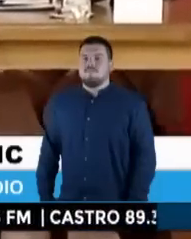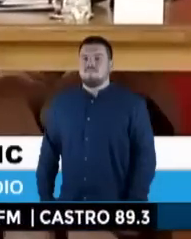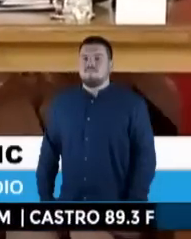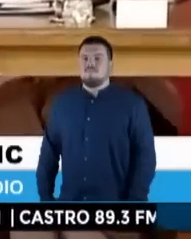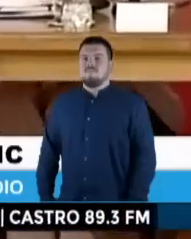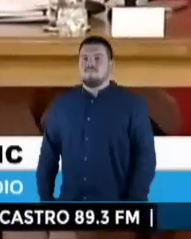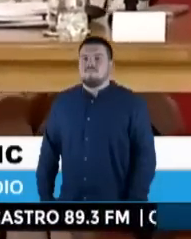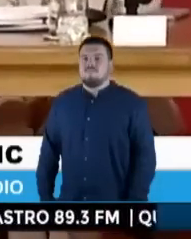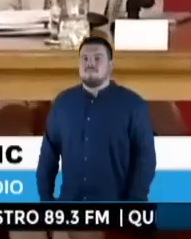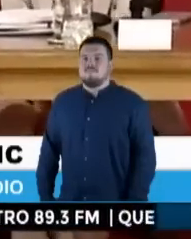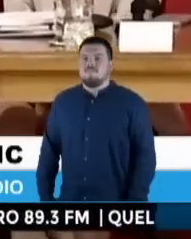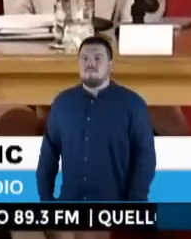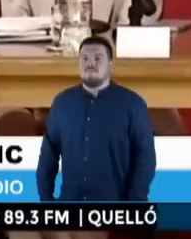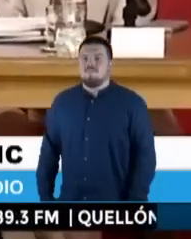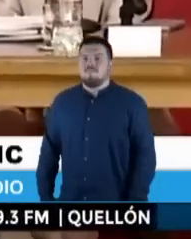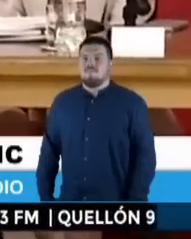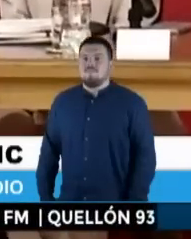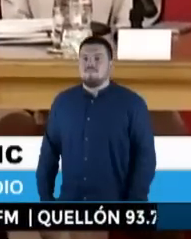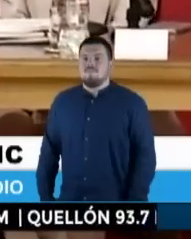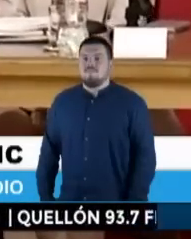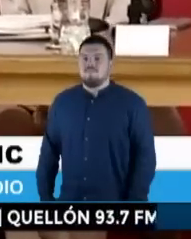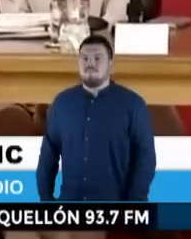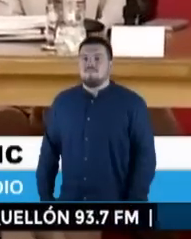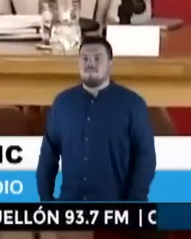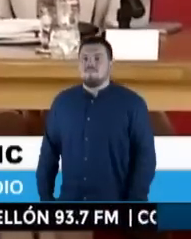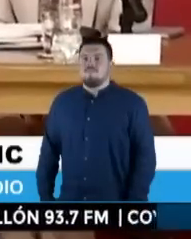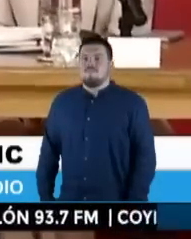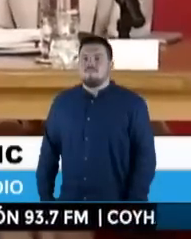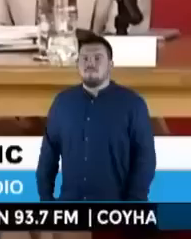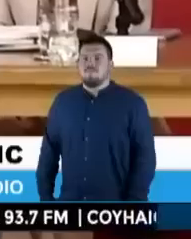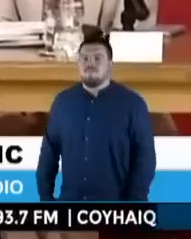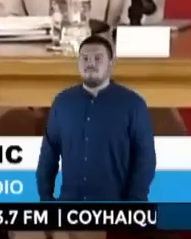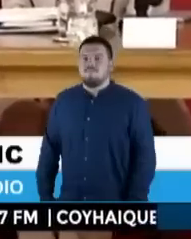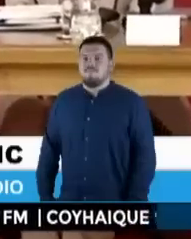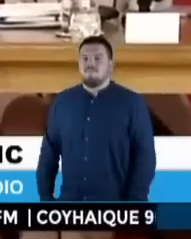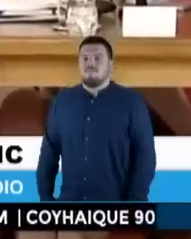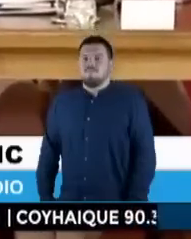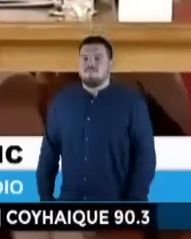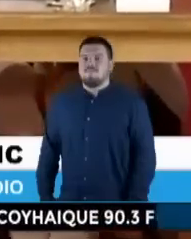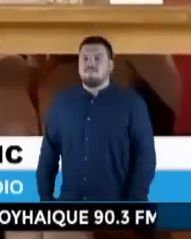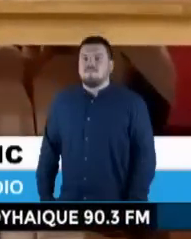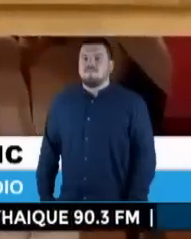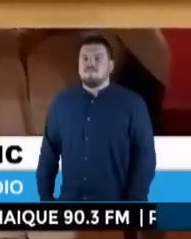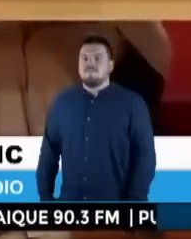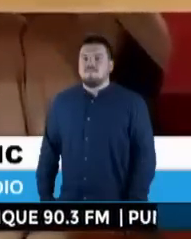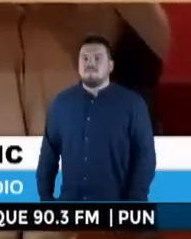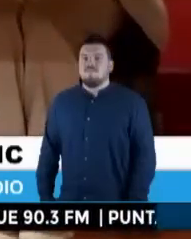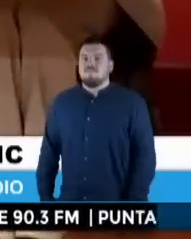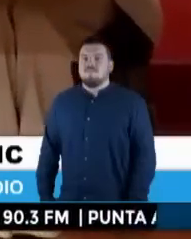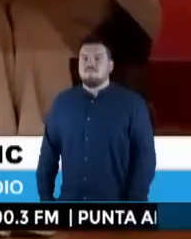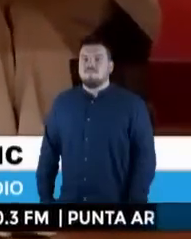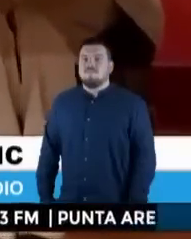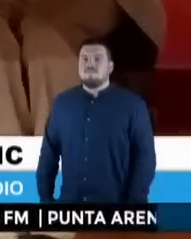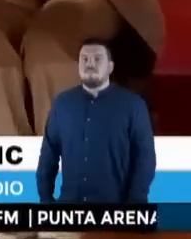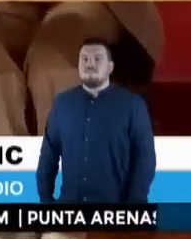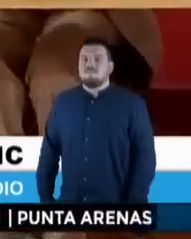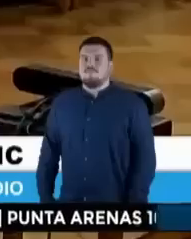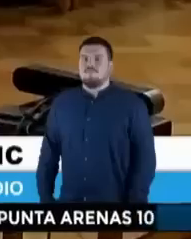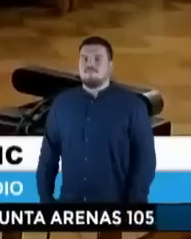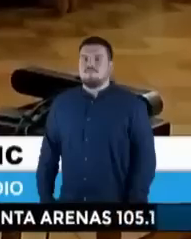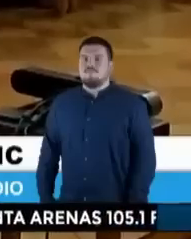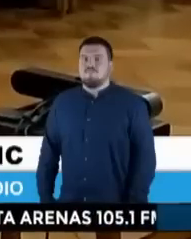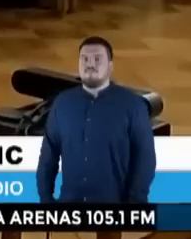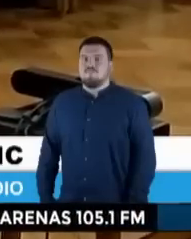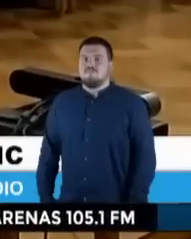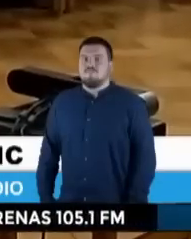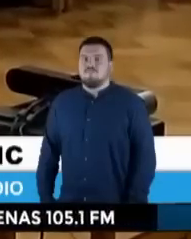a discutir sin lugar a dudas. Va a estar muy interesante también el primer comité político de marzo, porque recordemos que en época de vacaciones no han ido